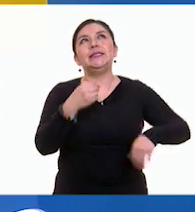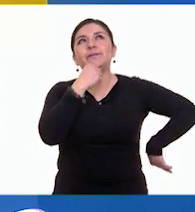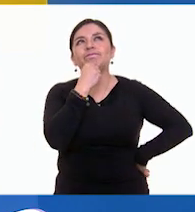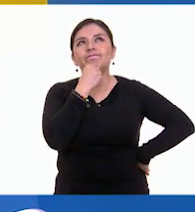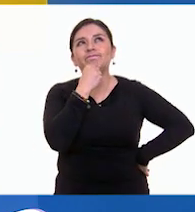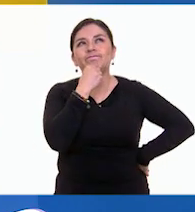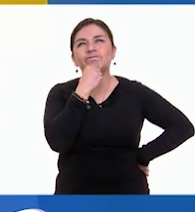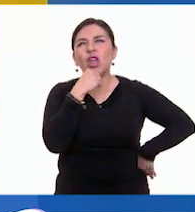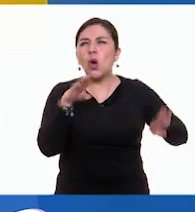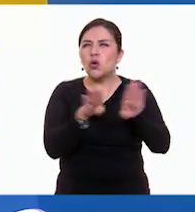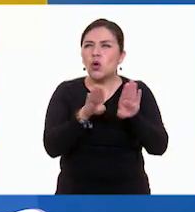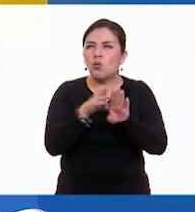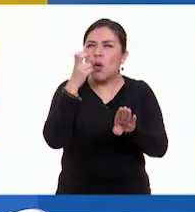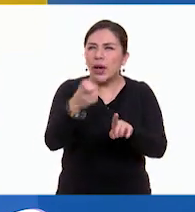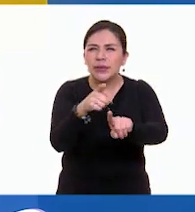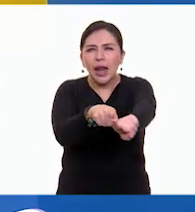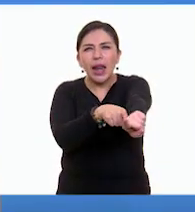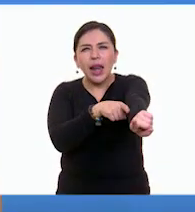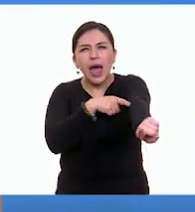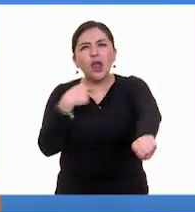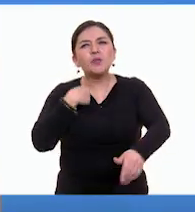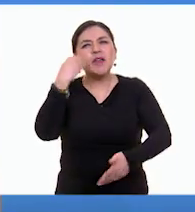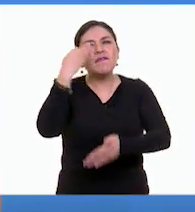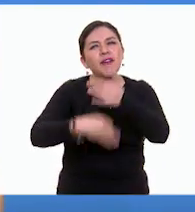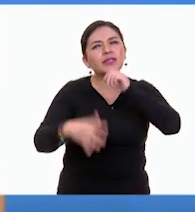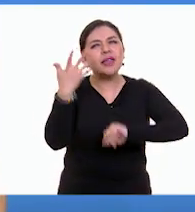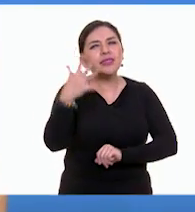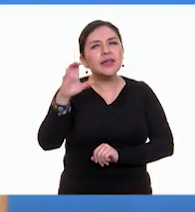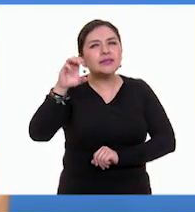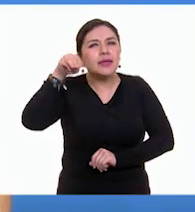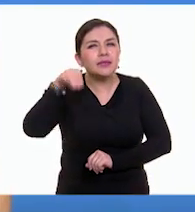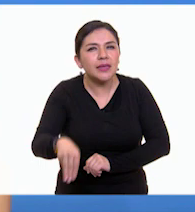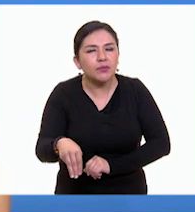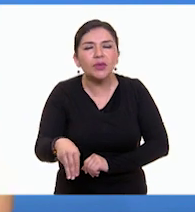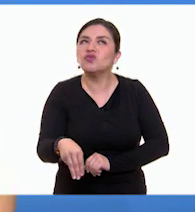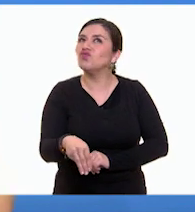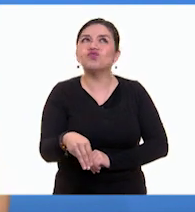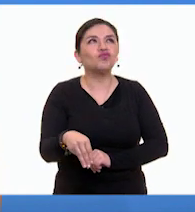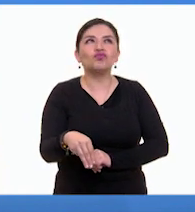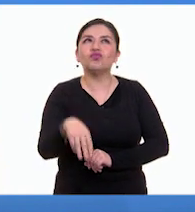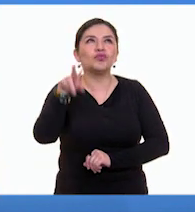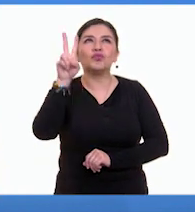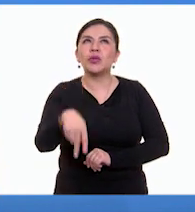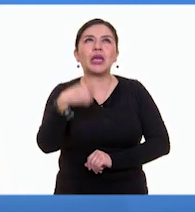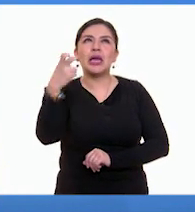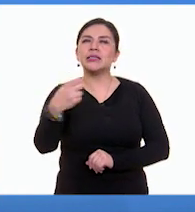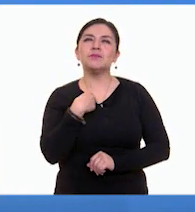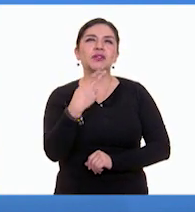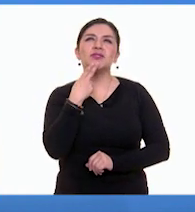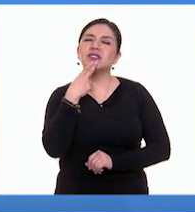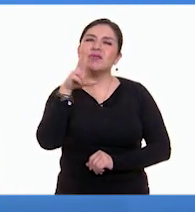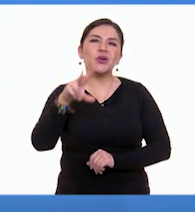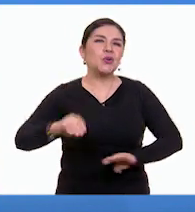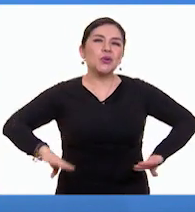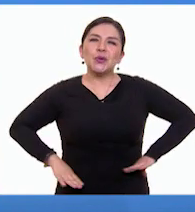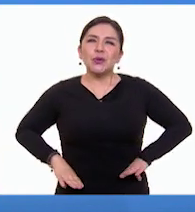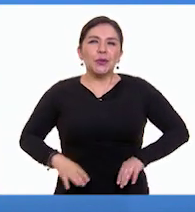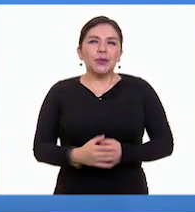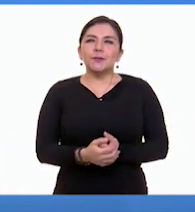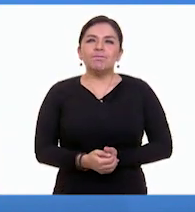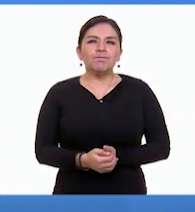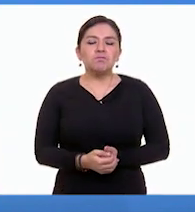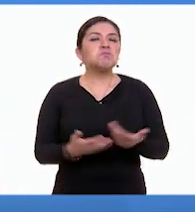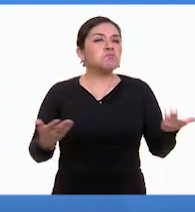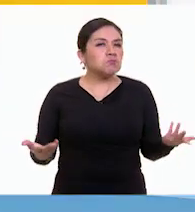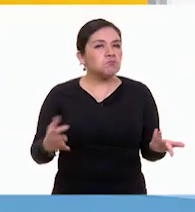Pero para cubrir el largo me faltarían aquí 10 centímetros. Entonces, la verdad es que no me sirve esa medida. ¿Qué